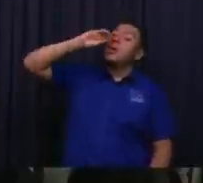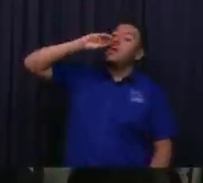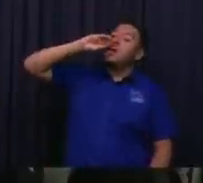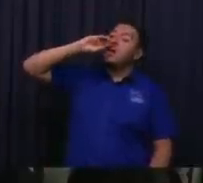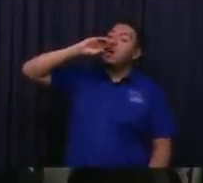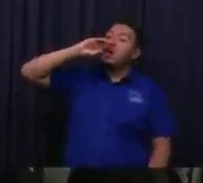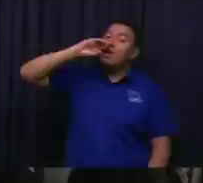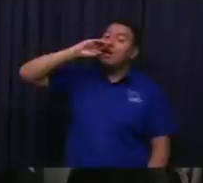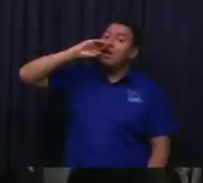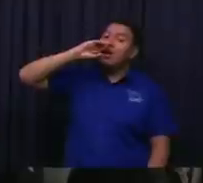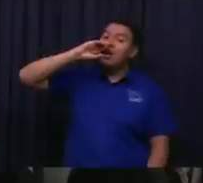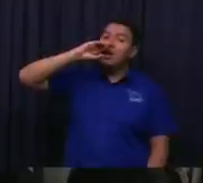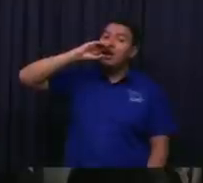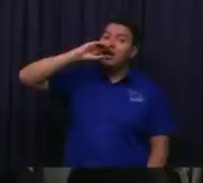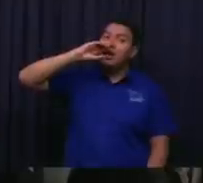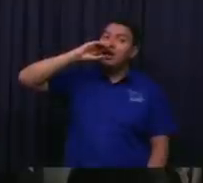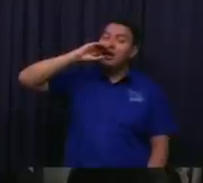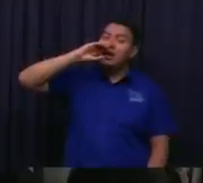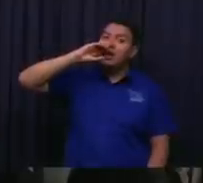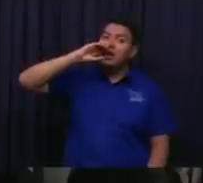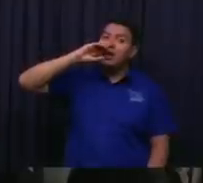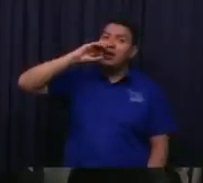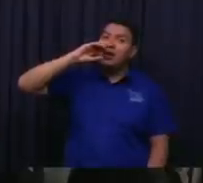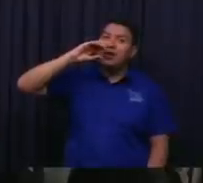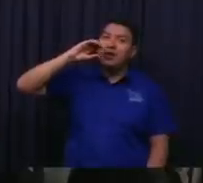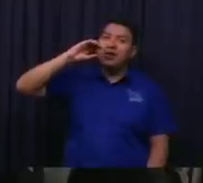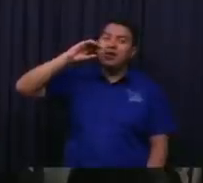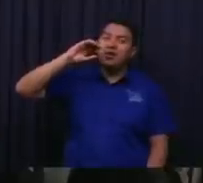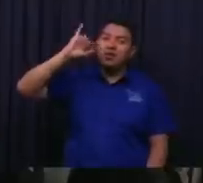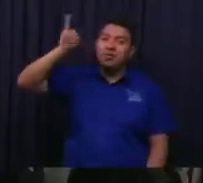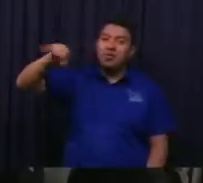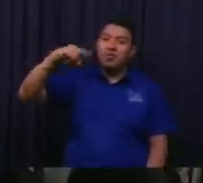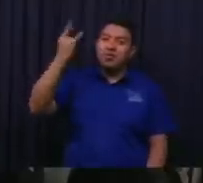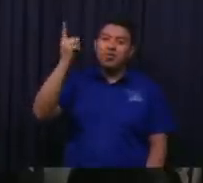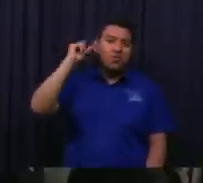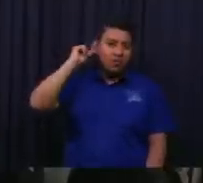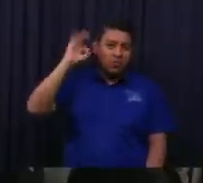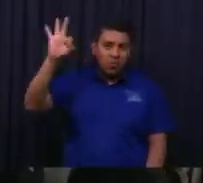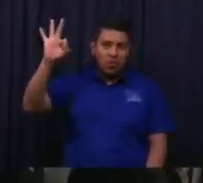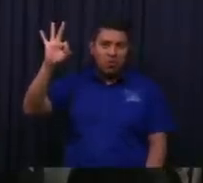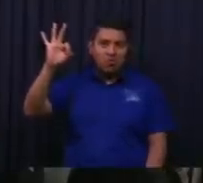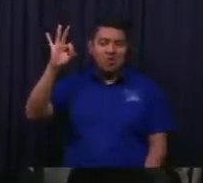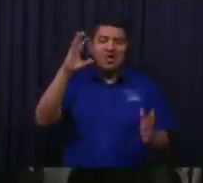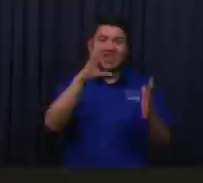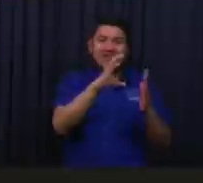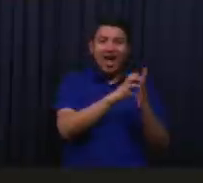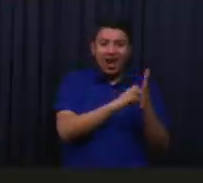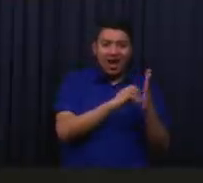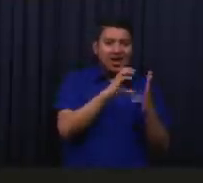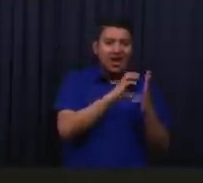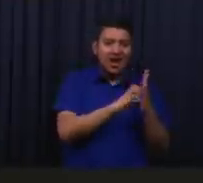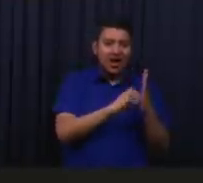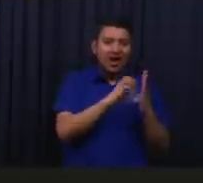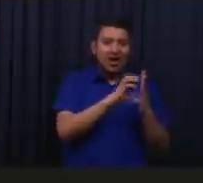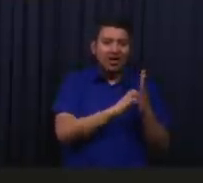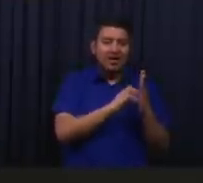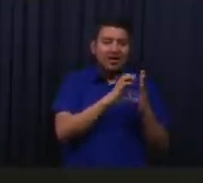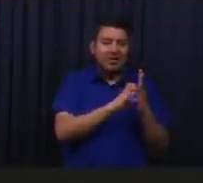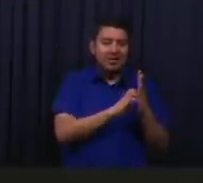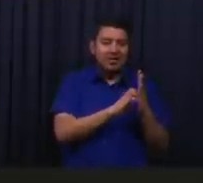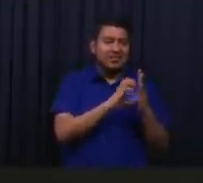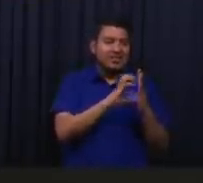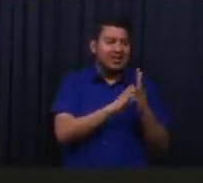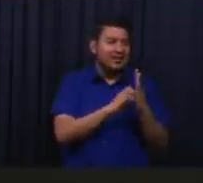¿verdad? A veces es muy dulce, pero toma jugo de naranja, está bien. ¿Usted tomaría jugo de naranja de